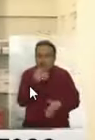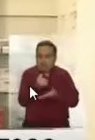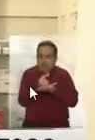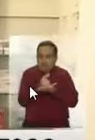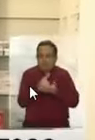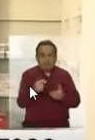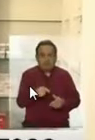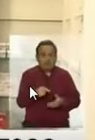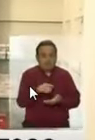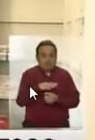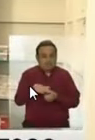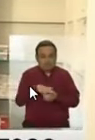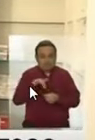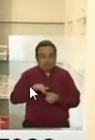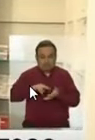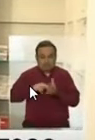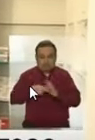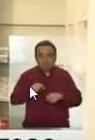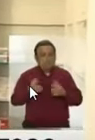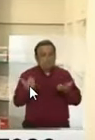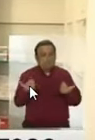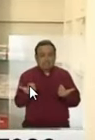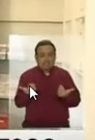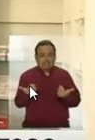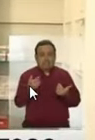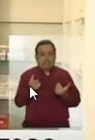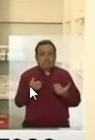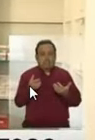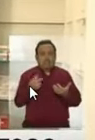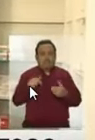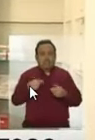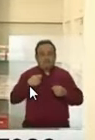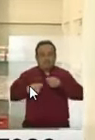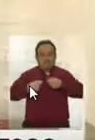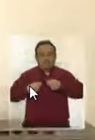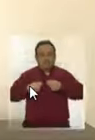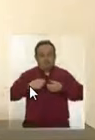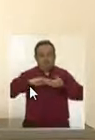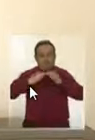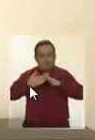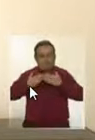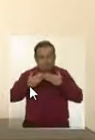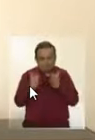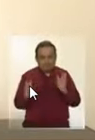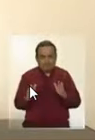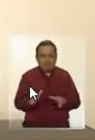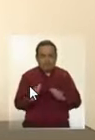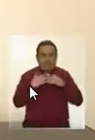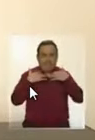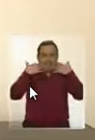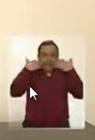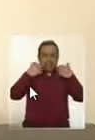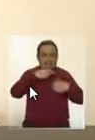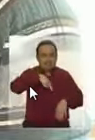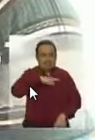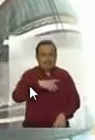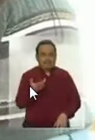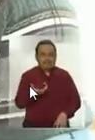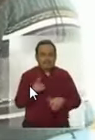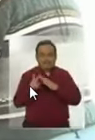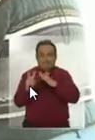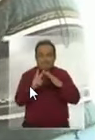Con toda esta situación de crisis que hay, era muy necesario abrir las puertas de nuestra farmacia comunitaria, con una tremenda alegría para los usuarios, para los